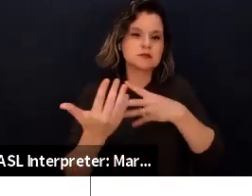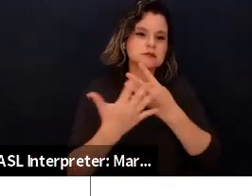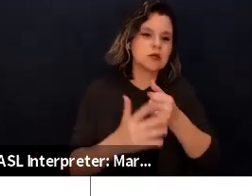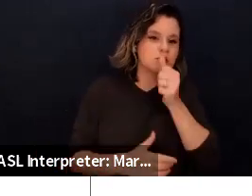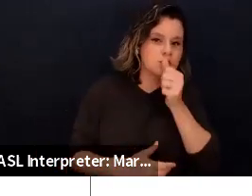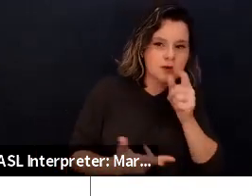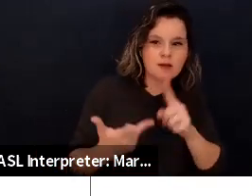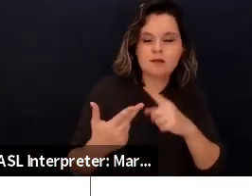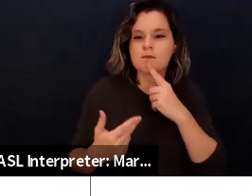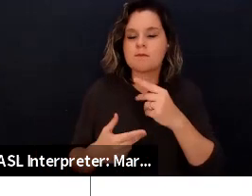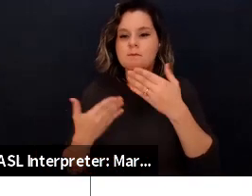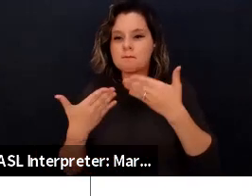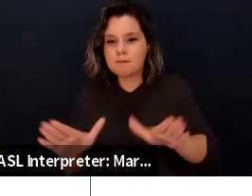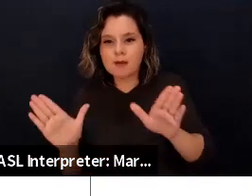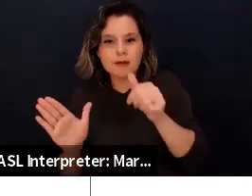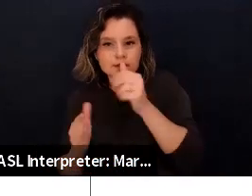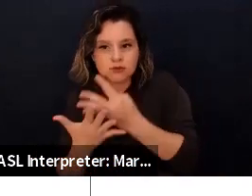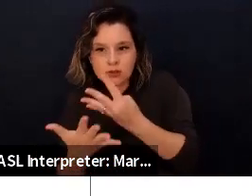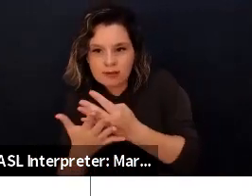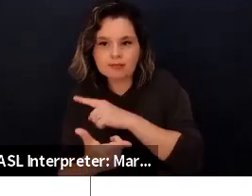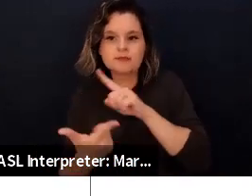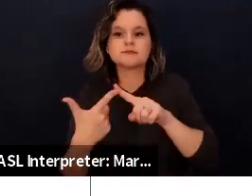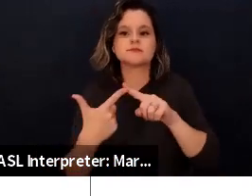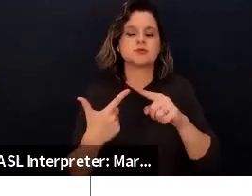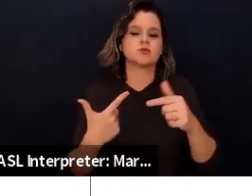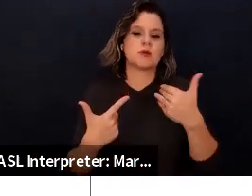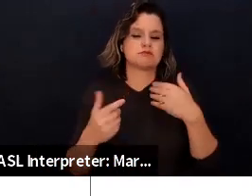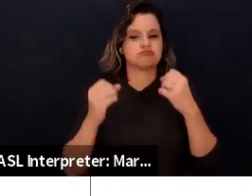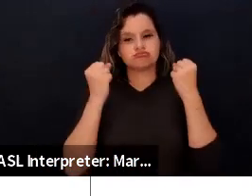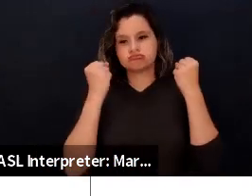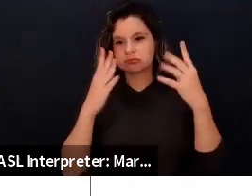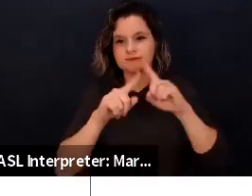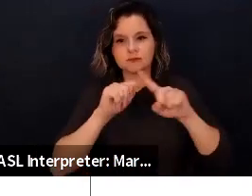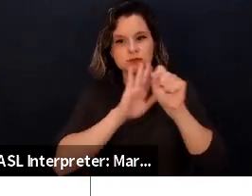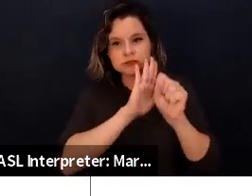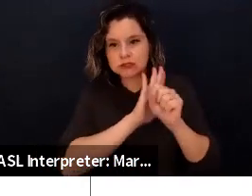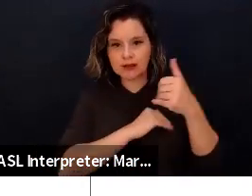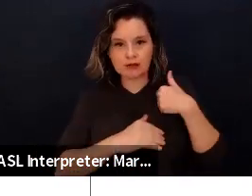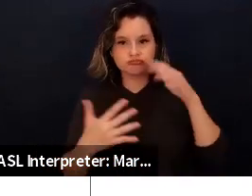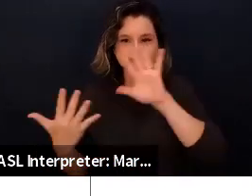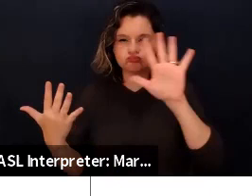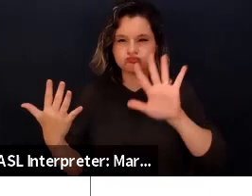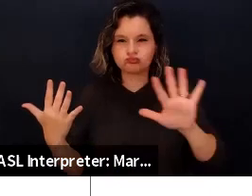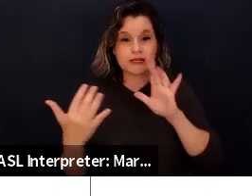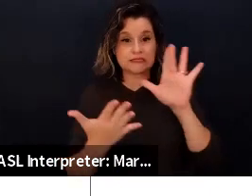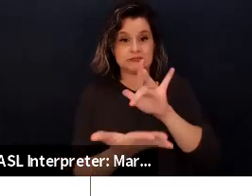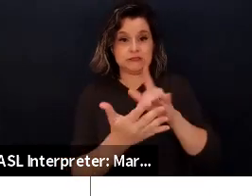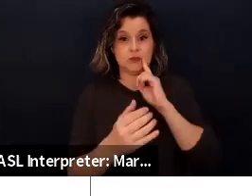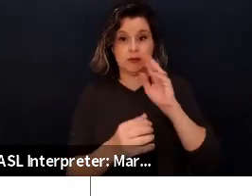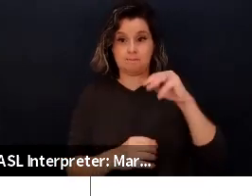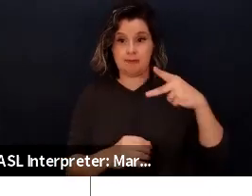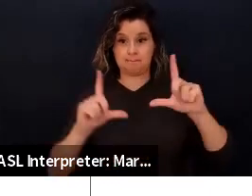cárceles públicas. Las tenemos en muchos estados. Ahí en el centro tienes una mapa